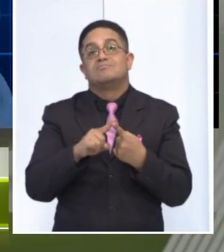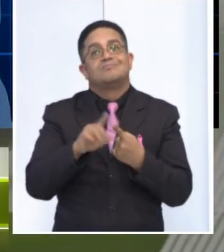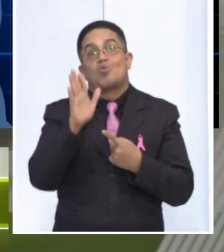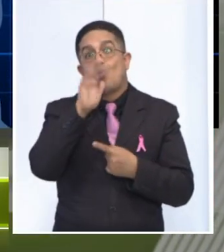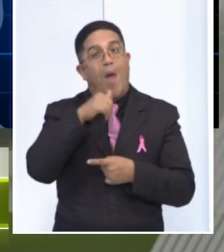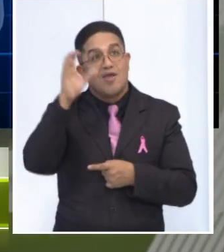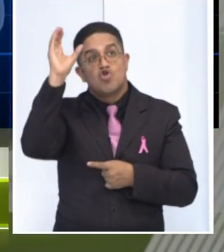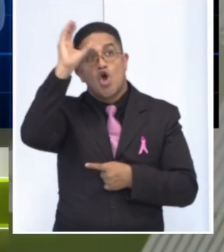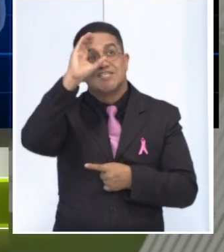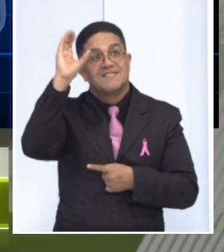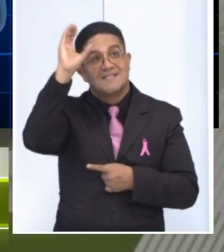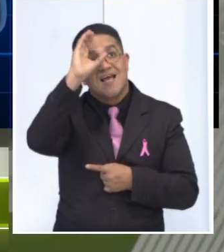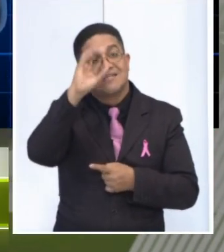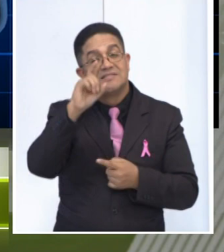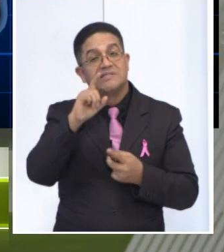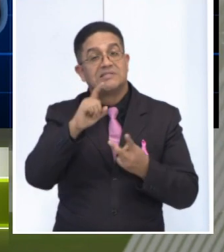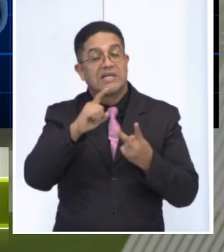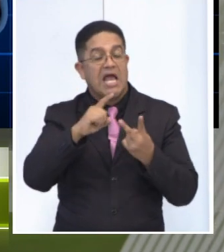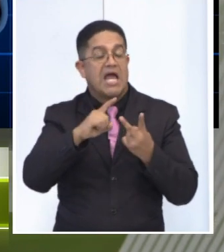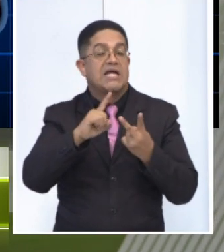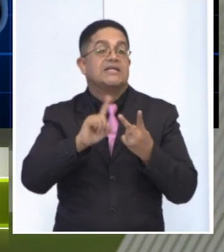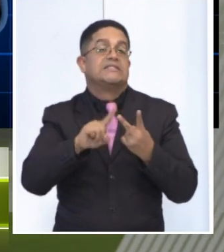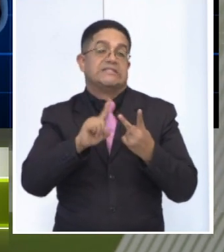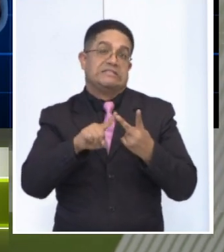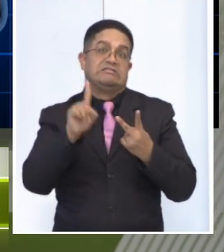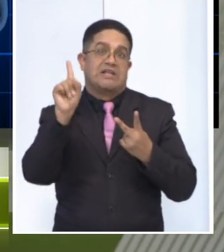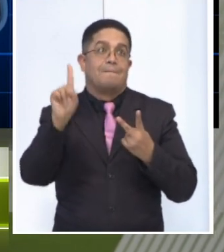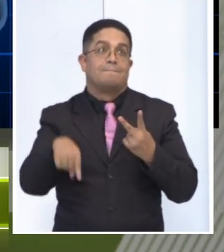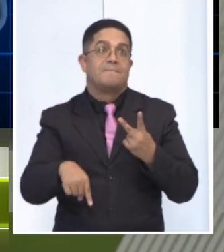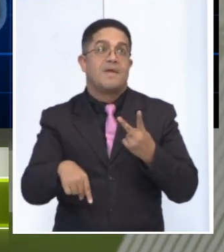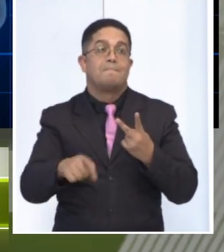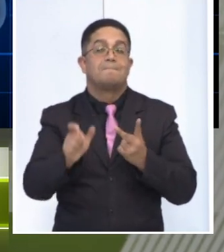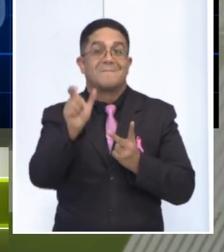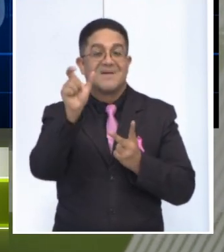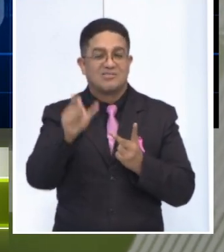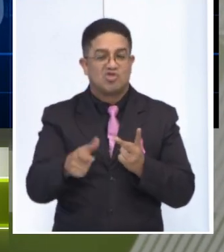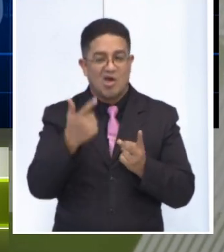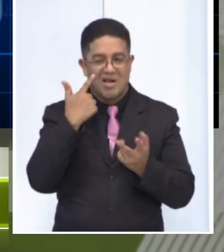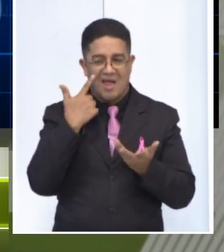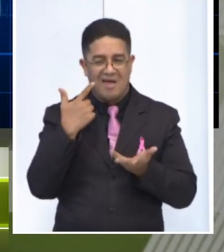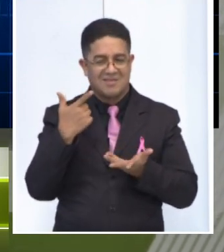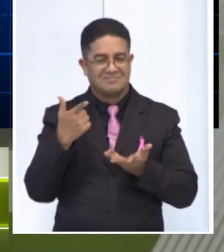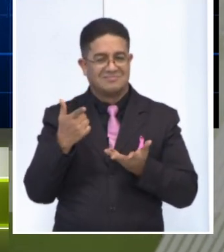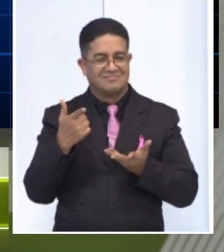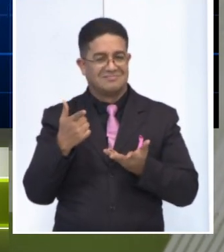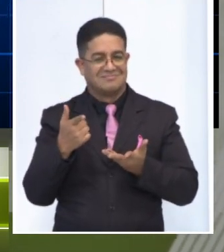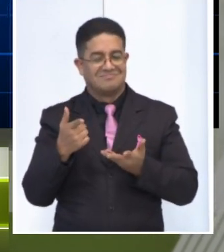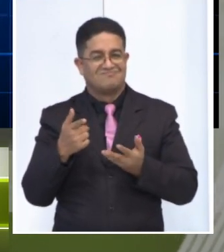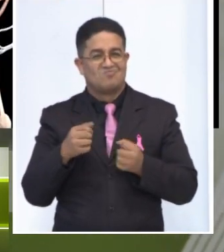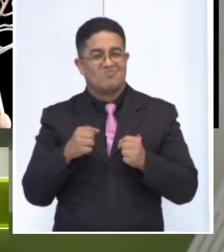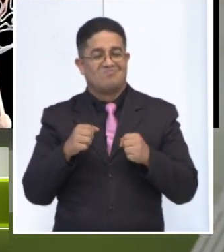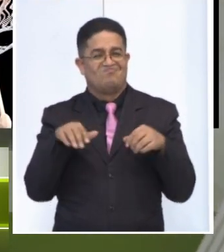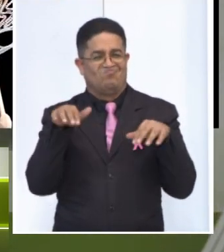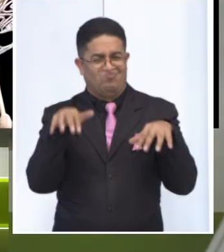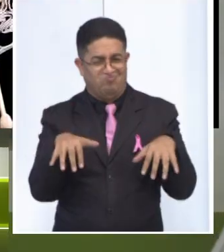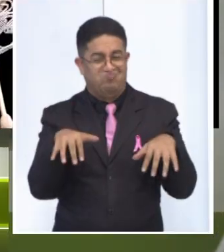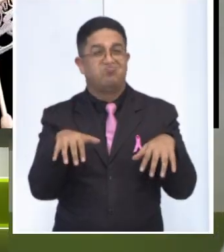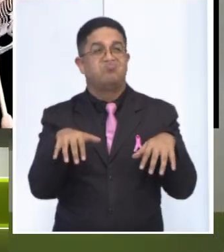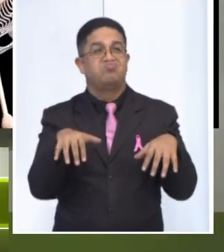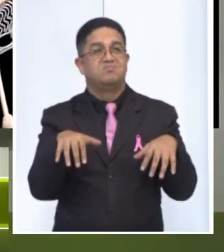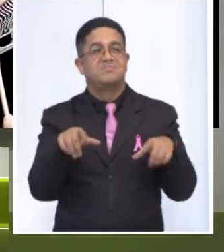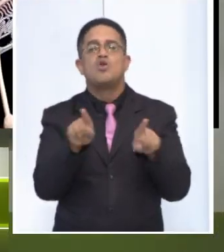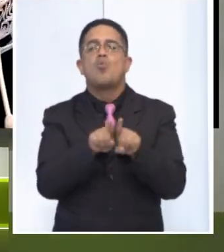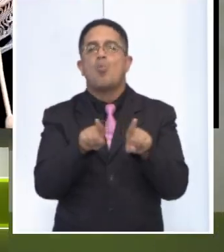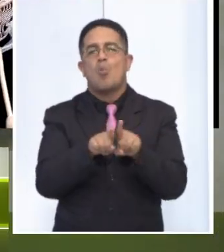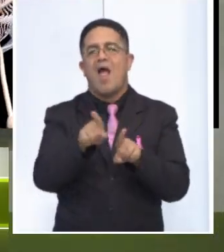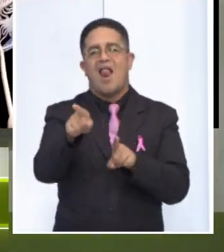una alteración del nivel de conciencia, pero por otro lado la persona queda en una posición catatónica, por lo cual se asocia con la